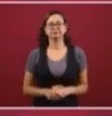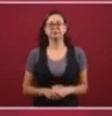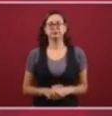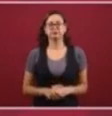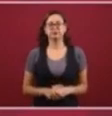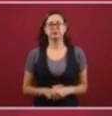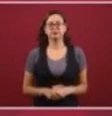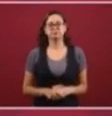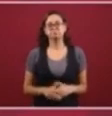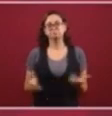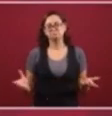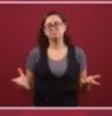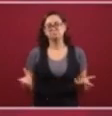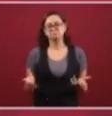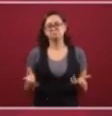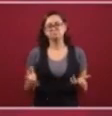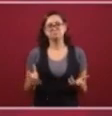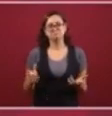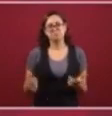Y ahí lo conocí.